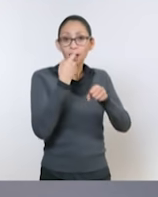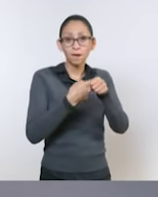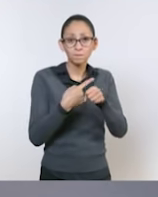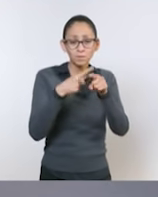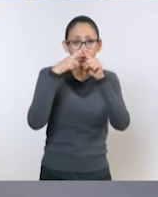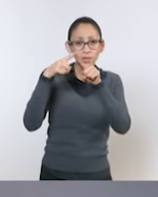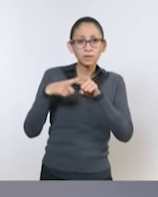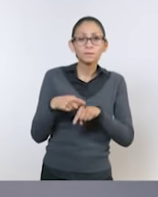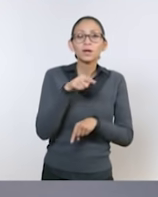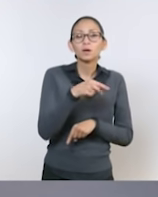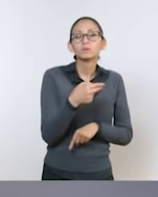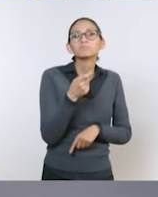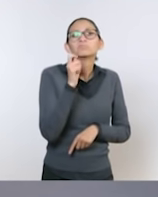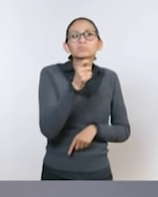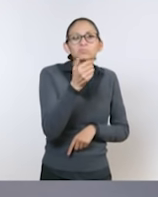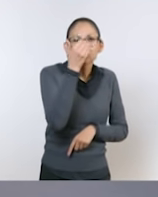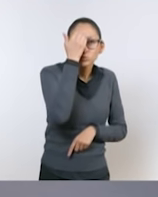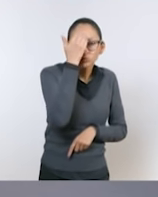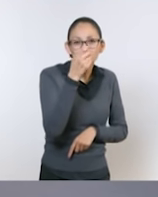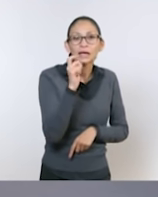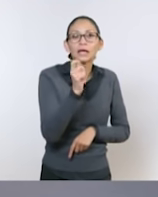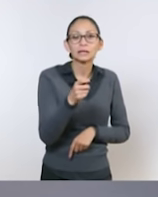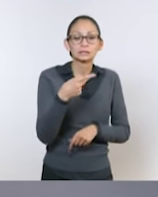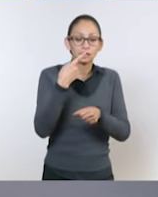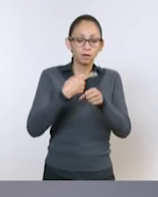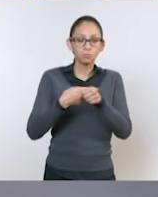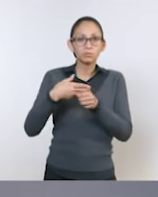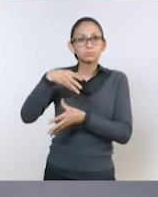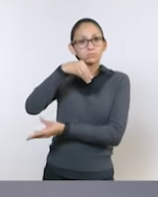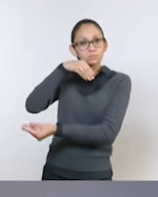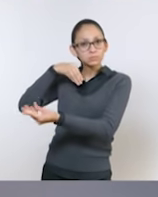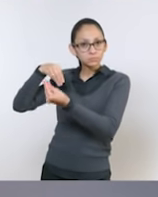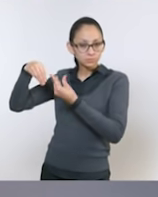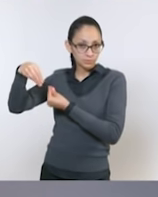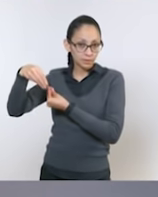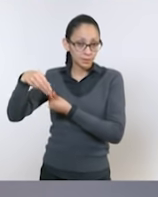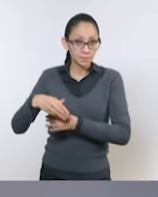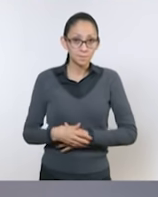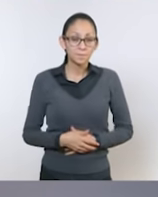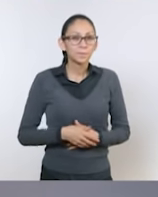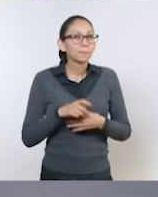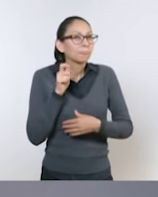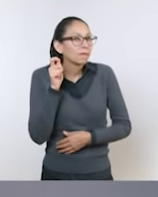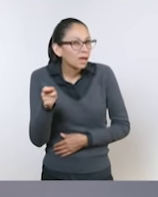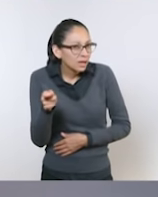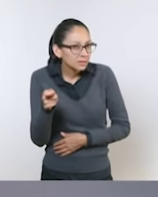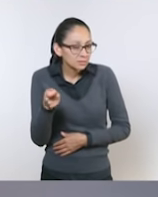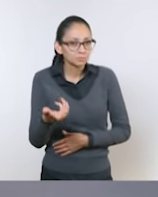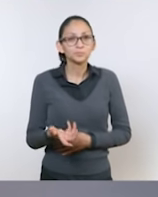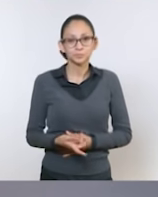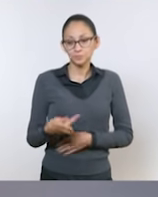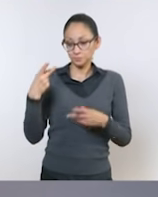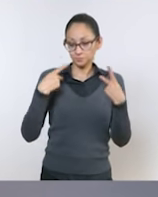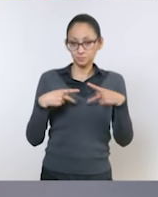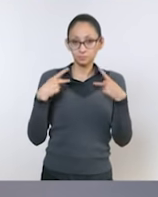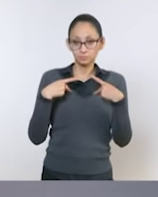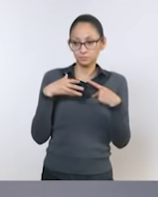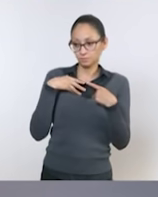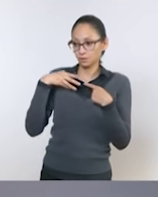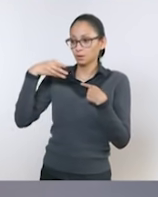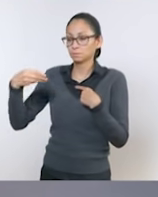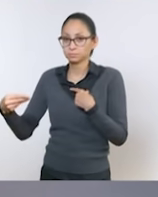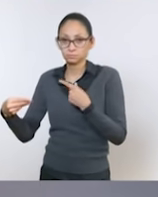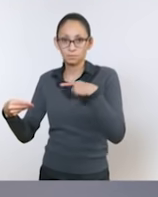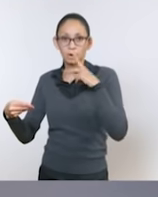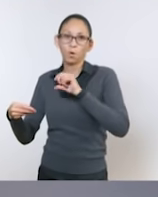que les acabo de mencionar se les conoce como enfermedades transmisibles. Es decir, que